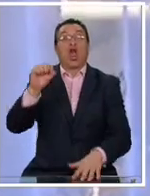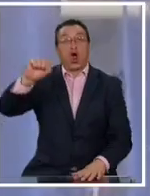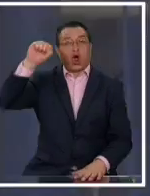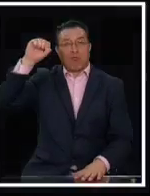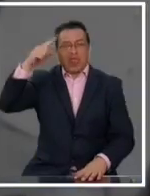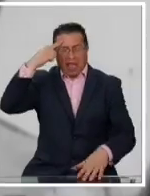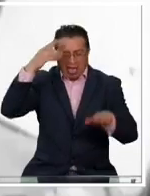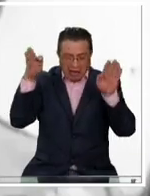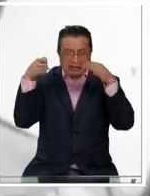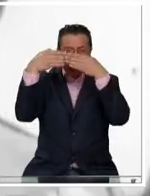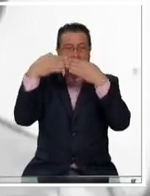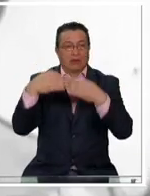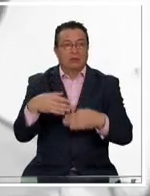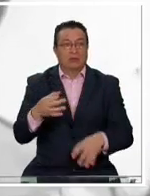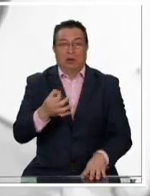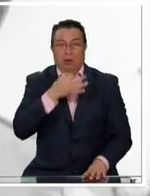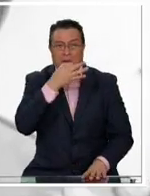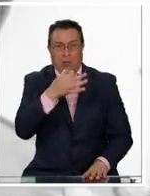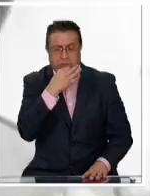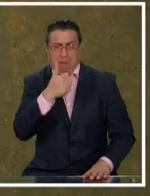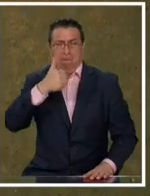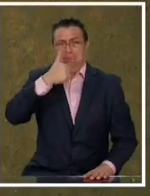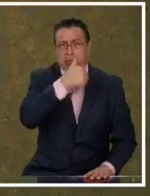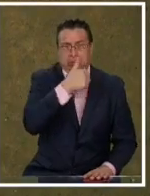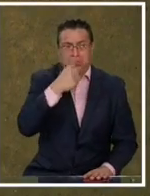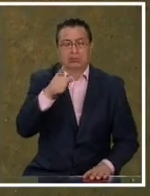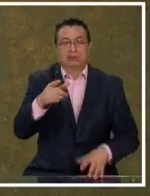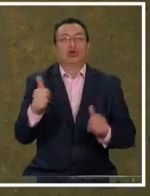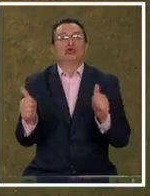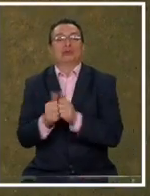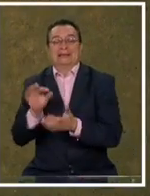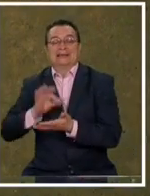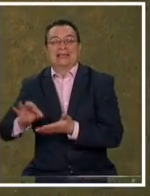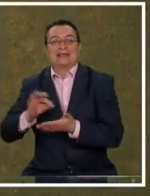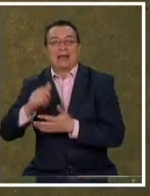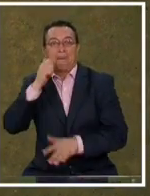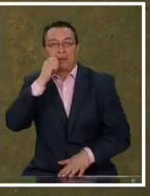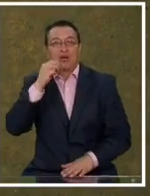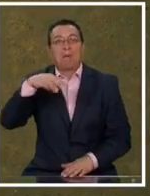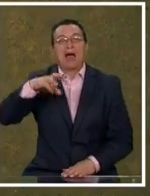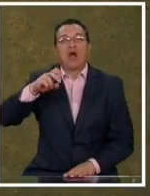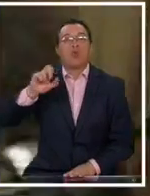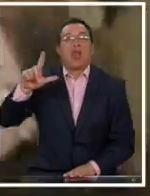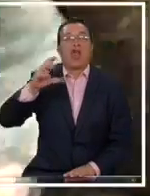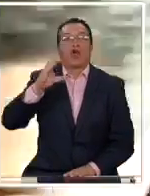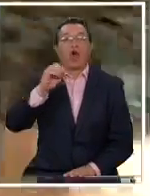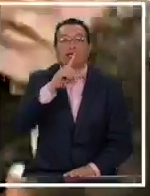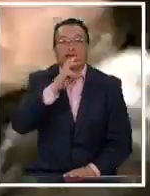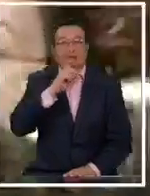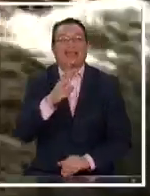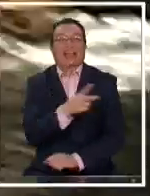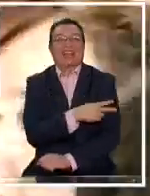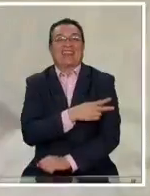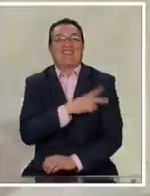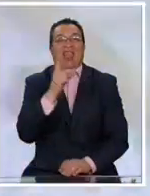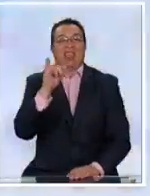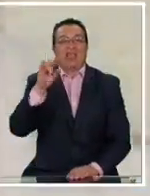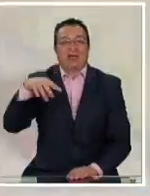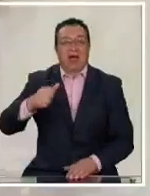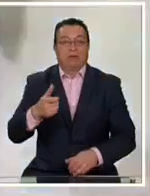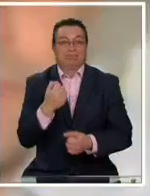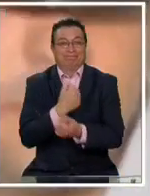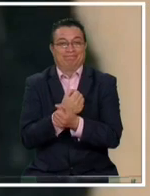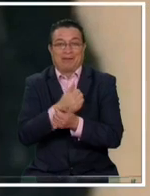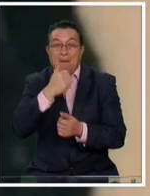son cerrados. De tono directo y siempre desafiante, la mano derecha a la secretaria personal de Manuel Contreras, el jefe de la DINA, la policía